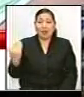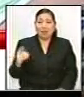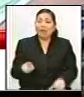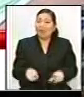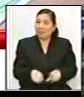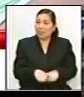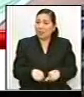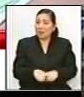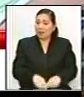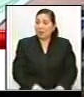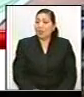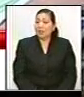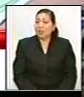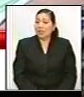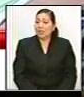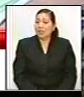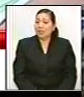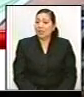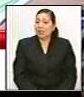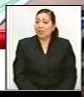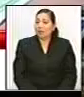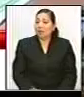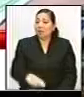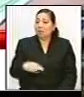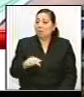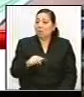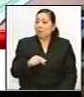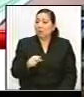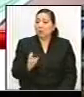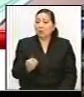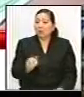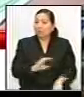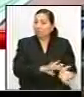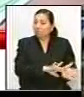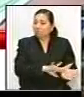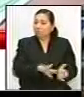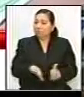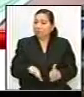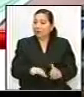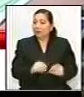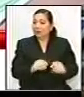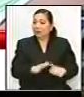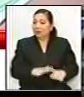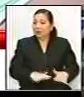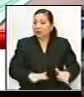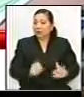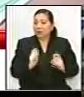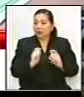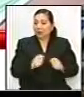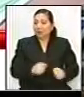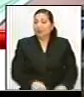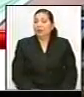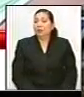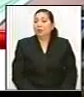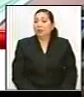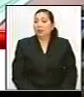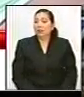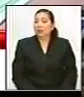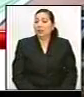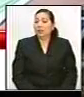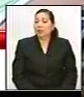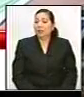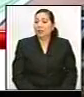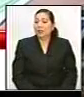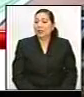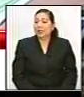también, el alcalde Monzón, nos quitó el terreno que nos donó uno de